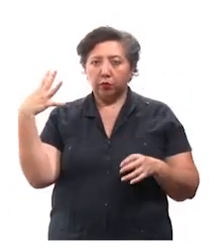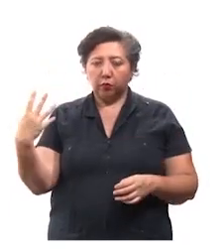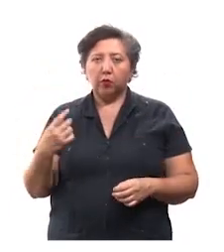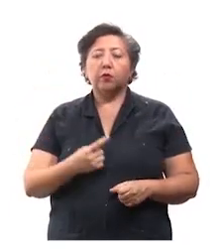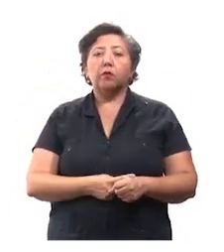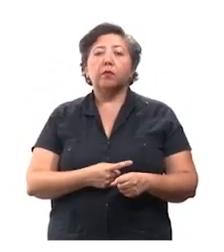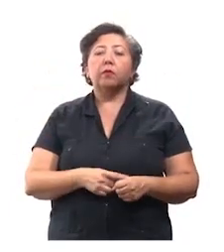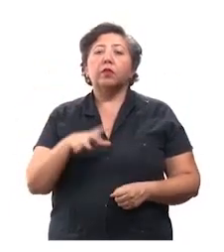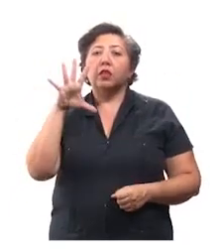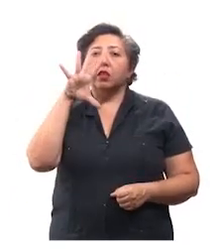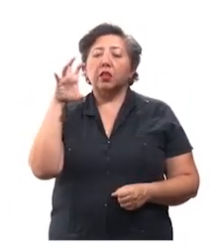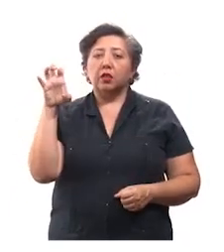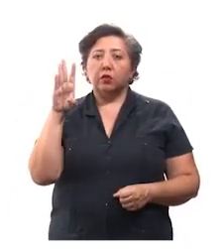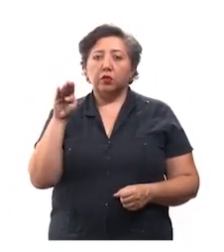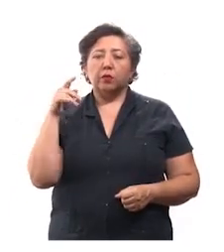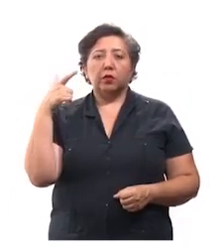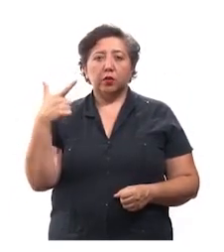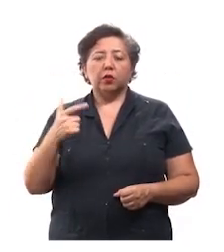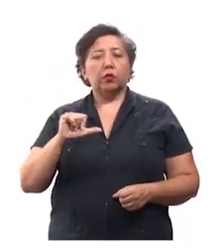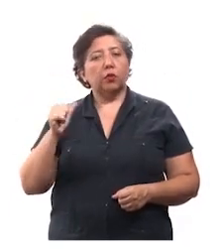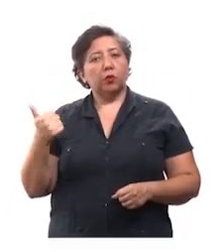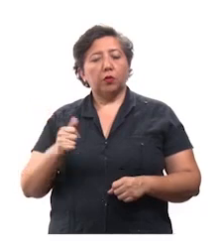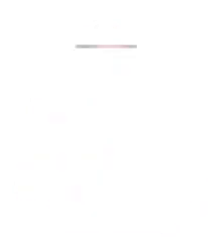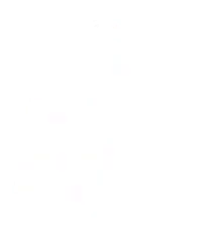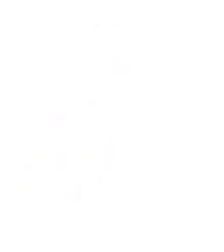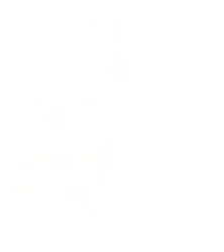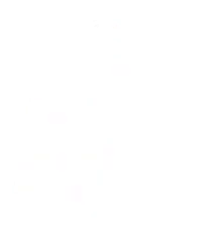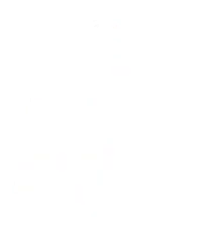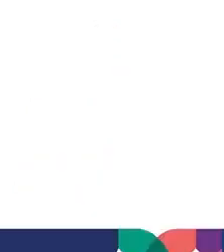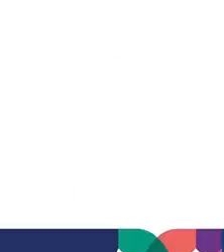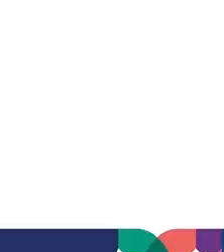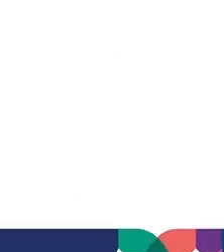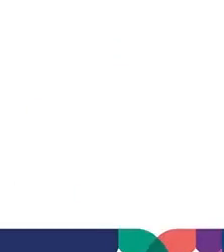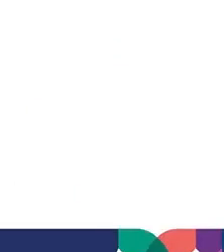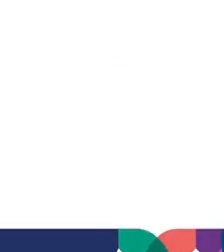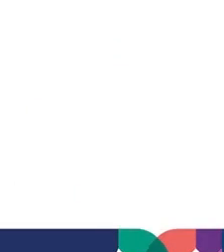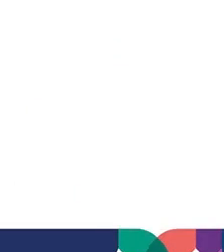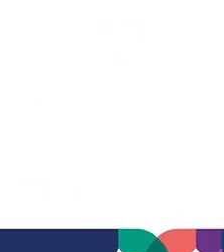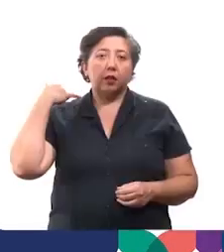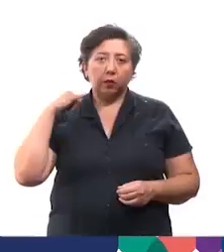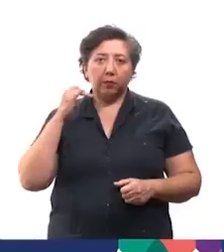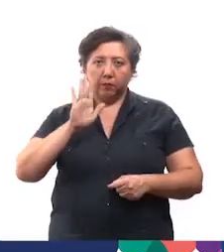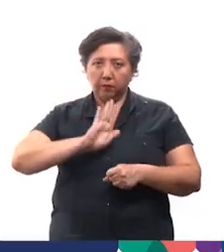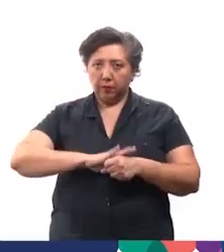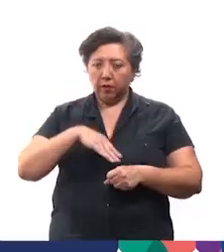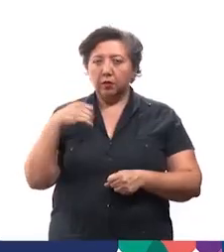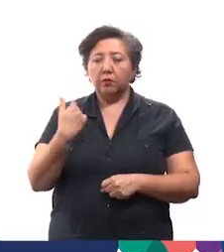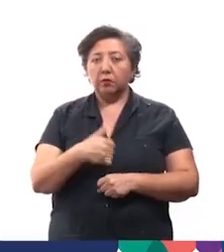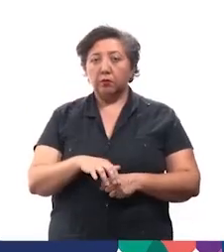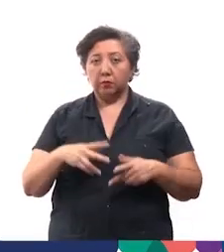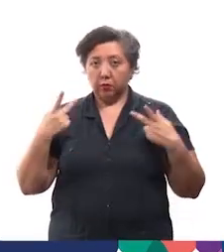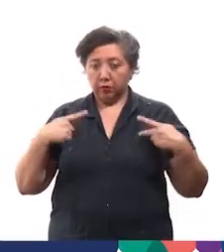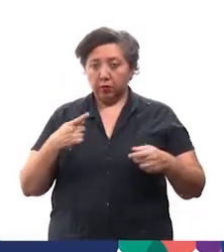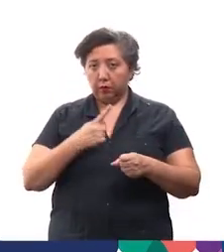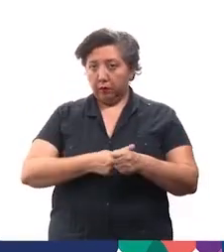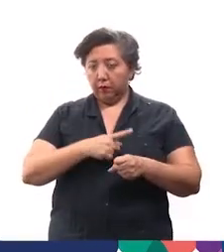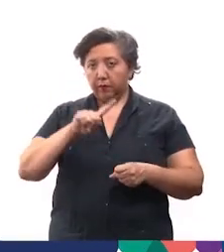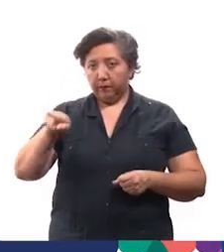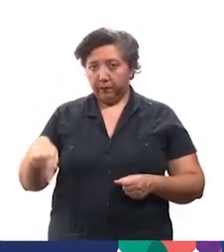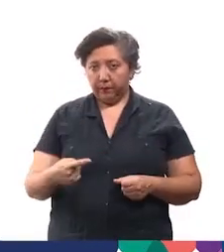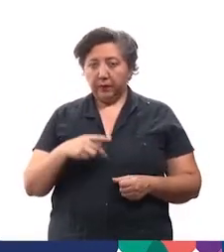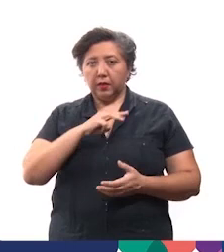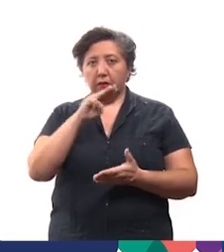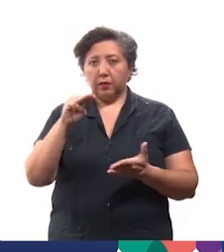casos positivos, 597 son de otro país u otro estado. Los municipios de Yucatán con mayor número de personas contagiadas